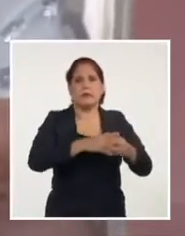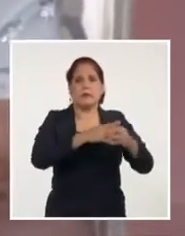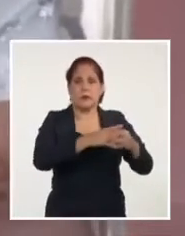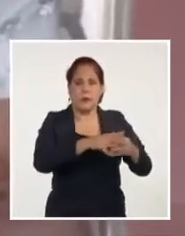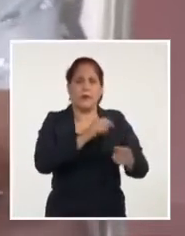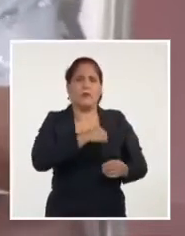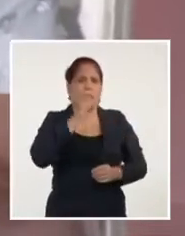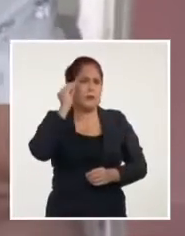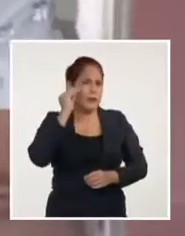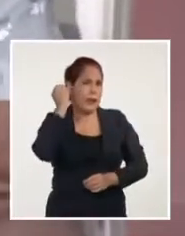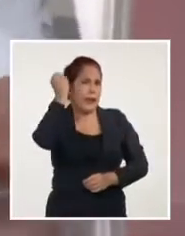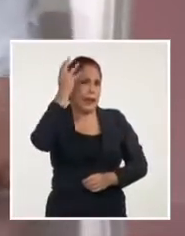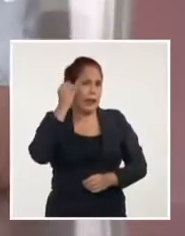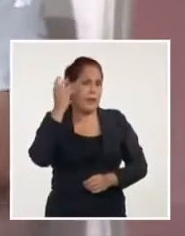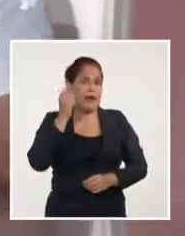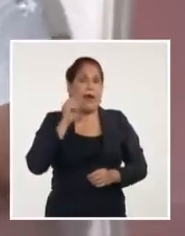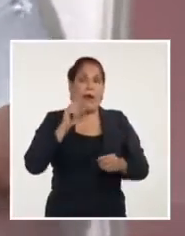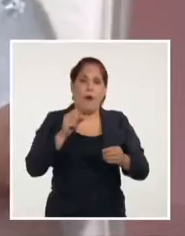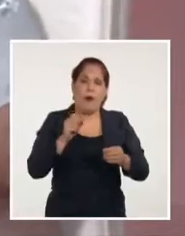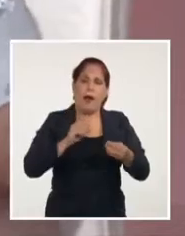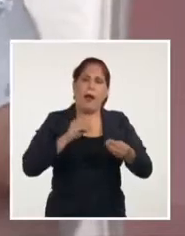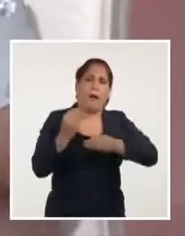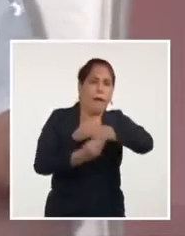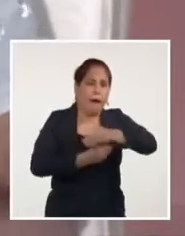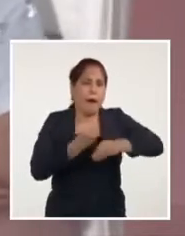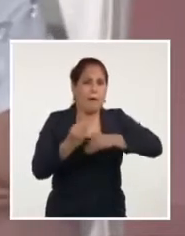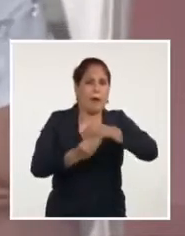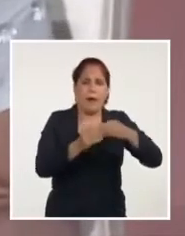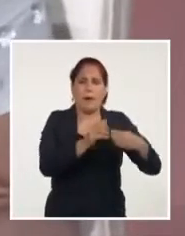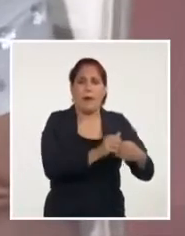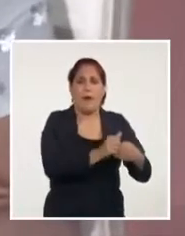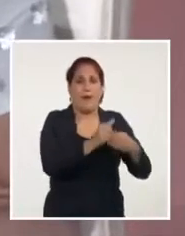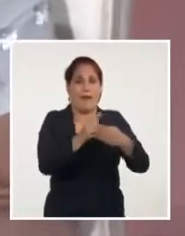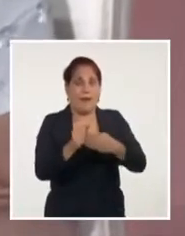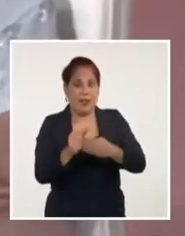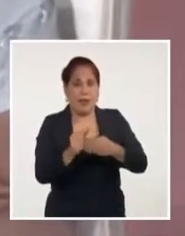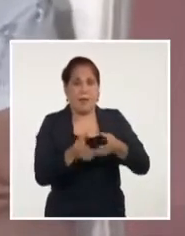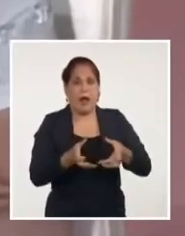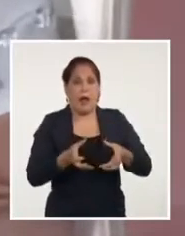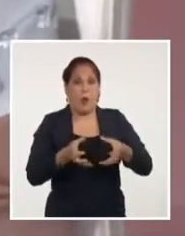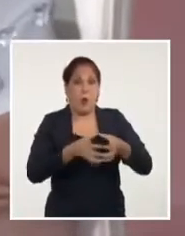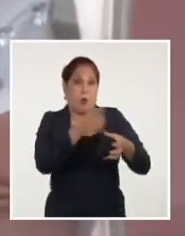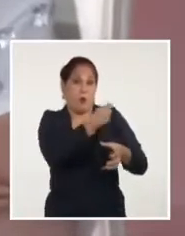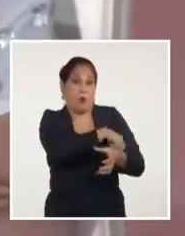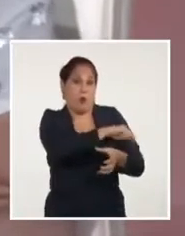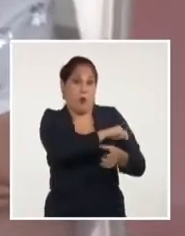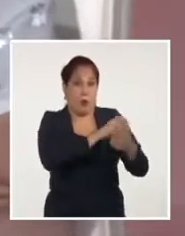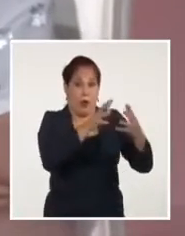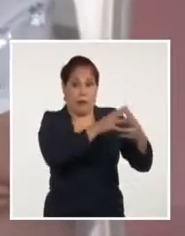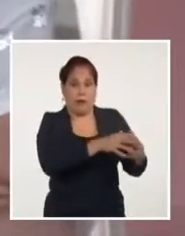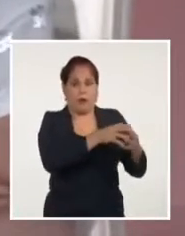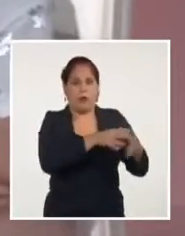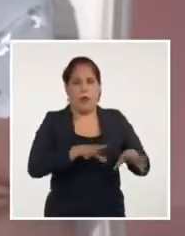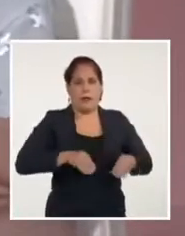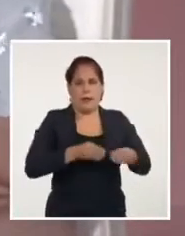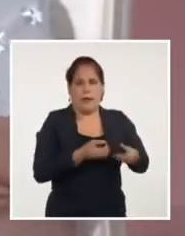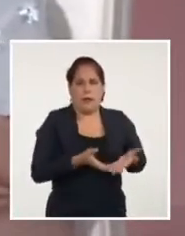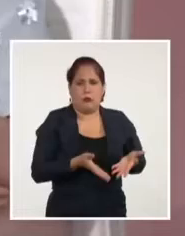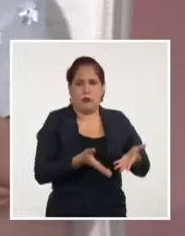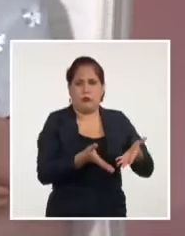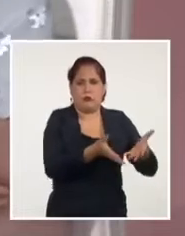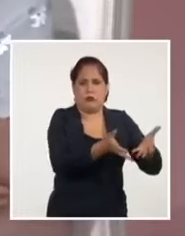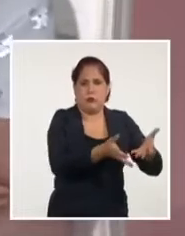la siguen estudiando, la siguen buscando, tiene su base en el conductismo, pero la han ido matizando con otros componentes del